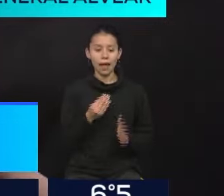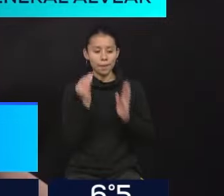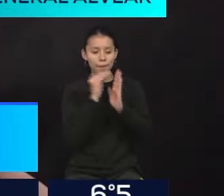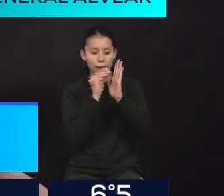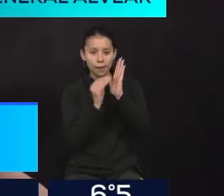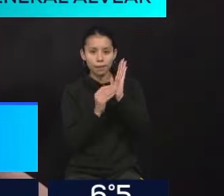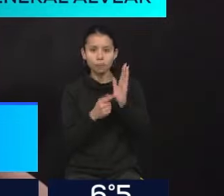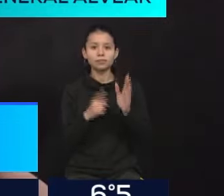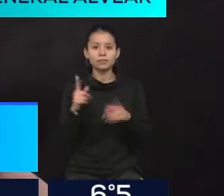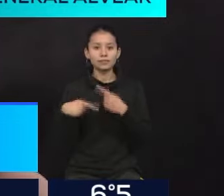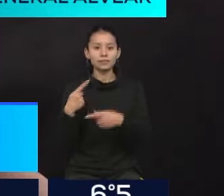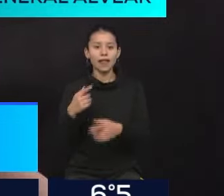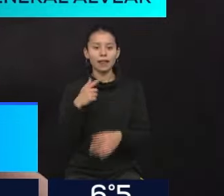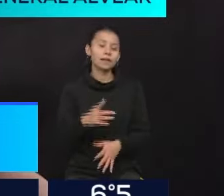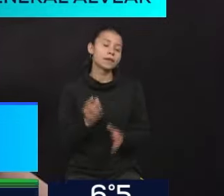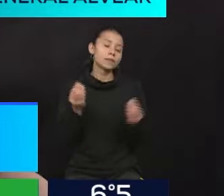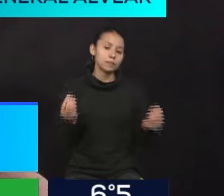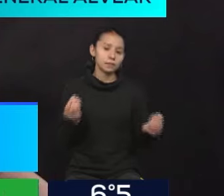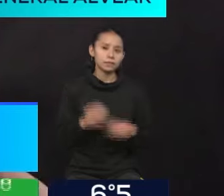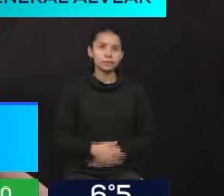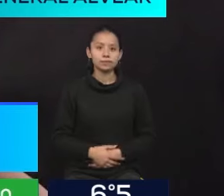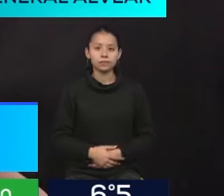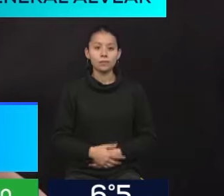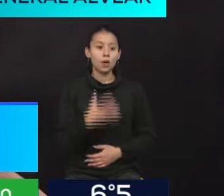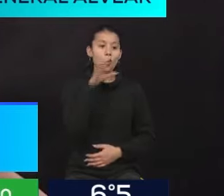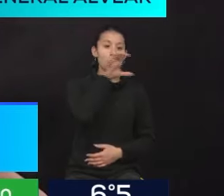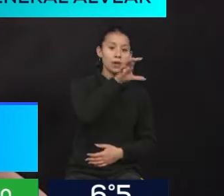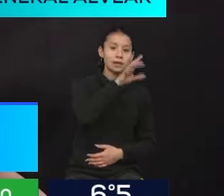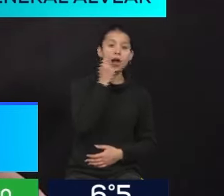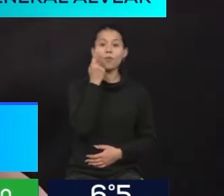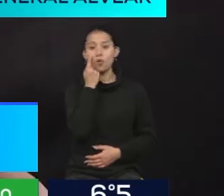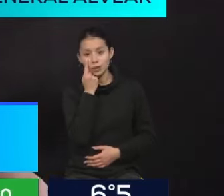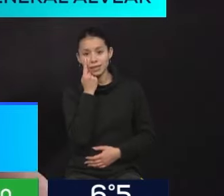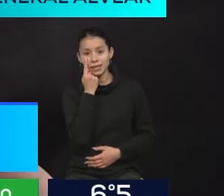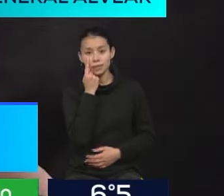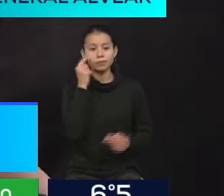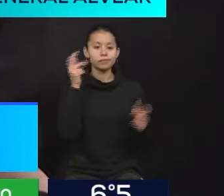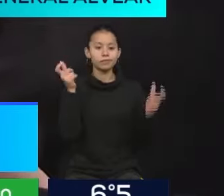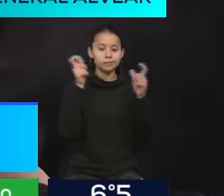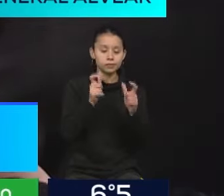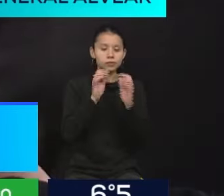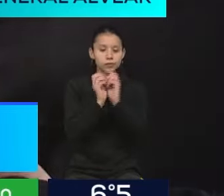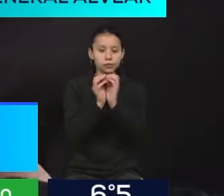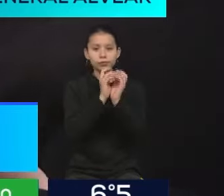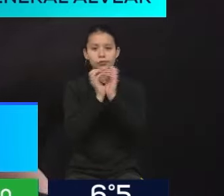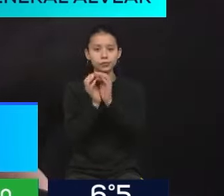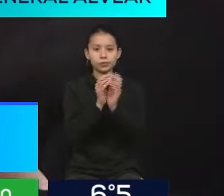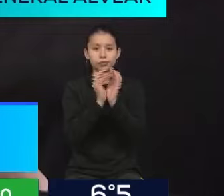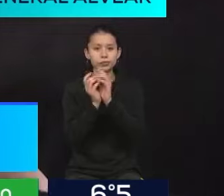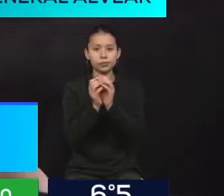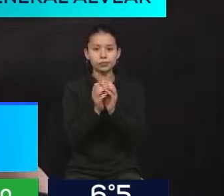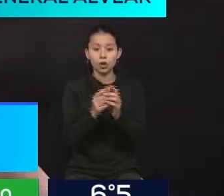aeronaves de la provincia al municipio, la posibilidad de contar con el material